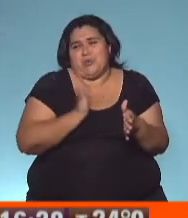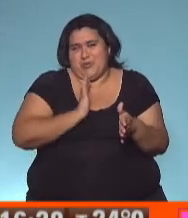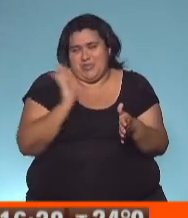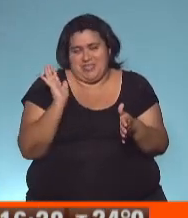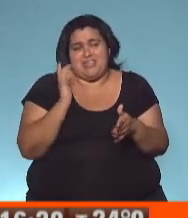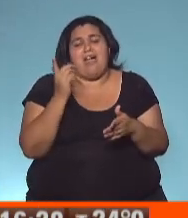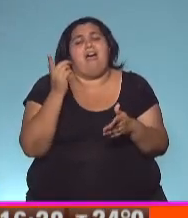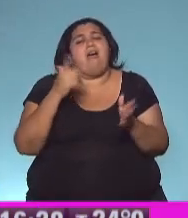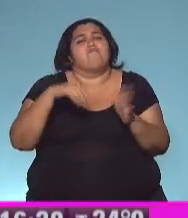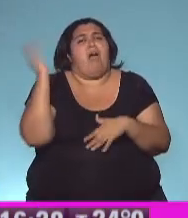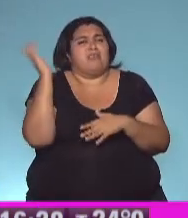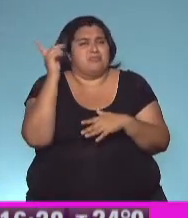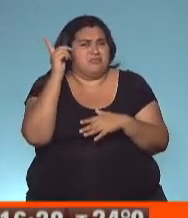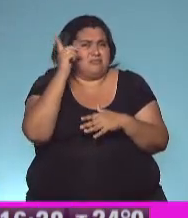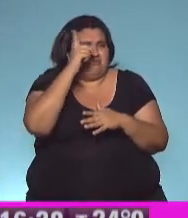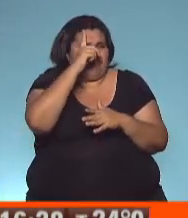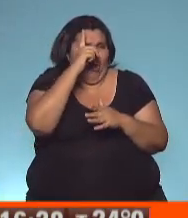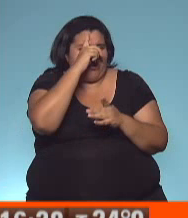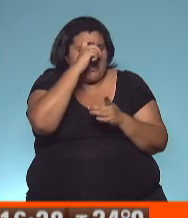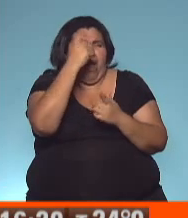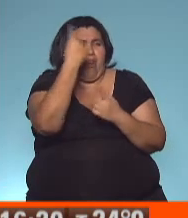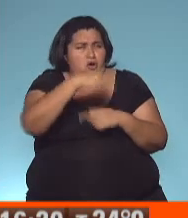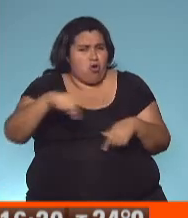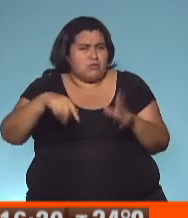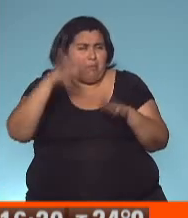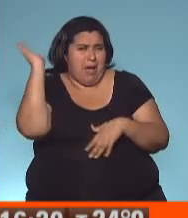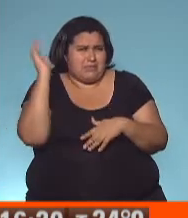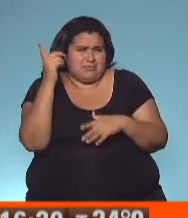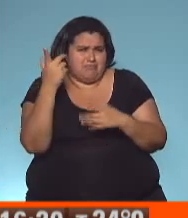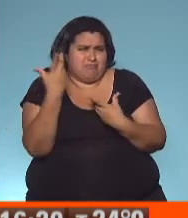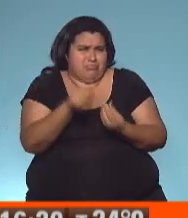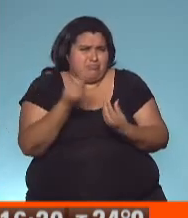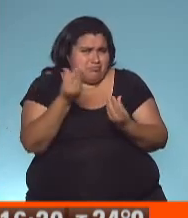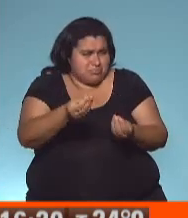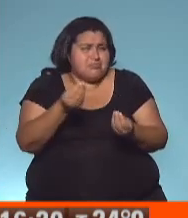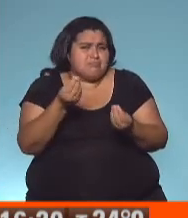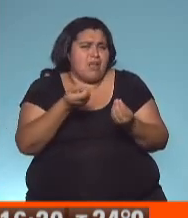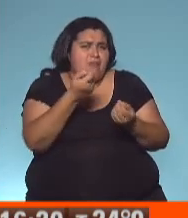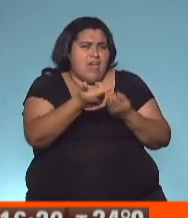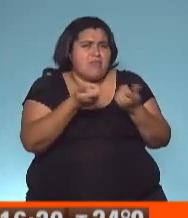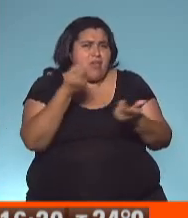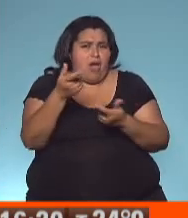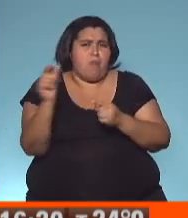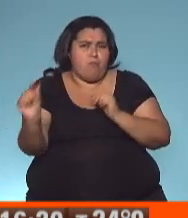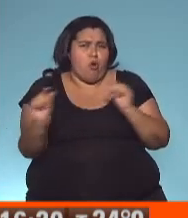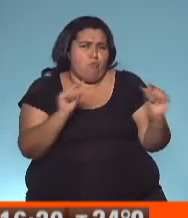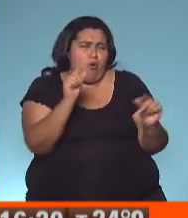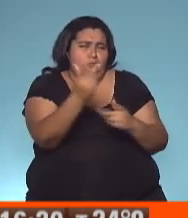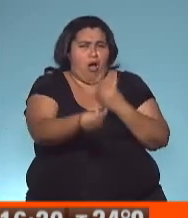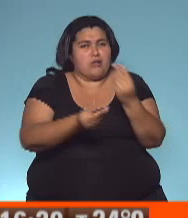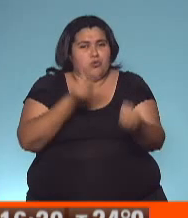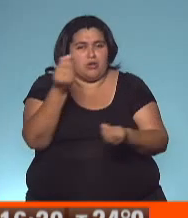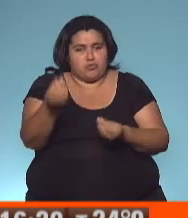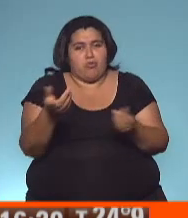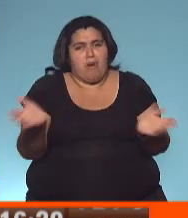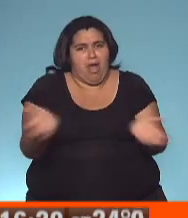las instituciones, como vos lo dijiste, desde la más grande a la más chica, vienen brindando sus instalaciones para